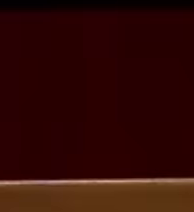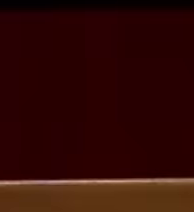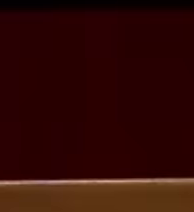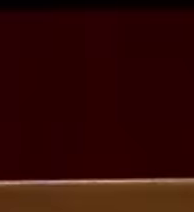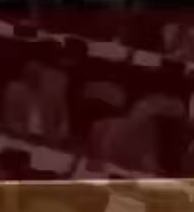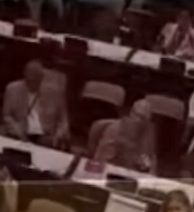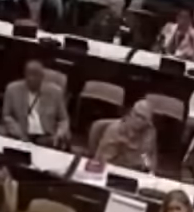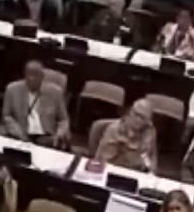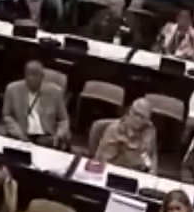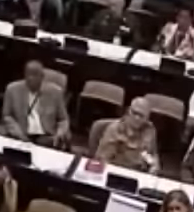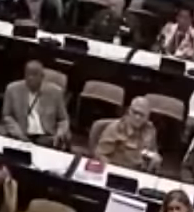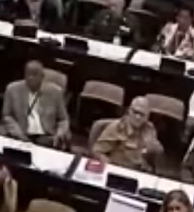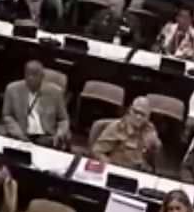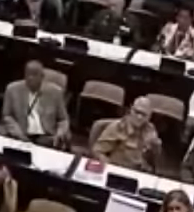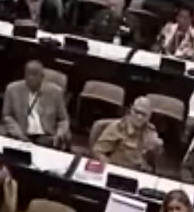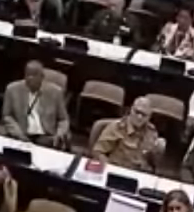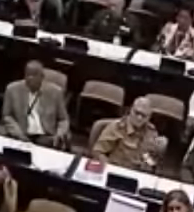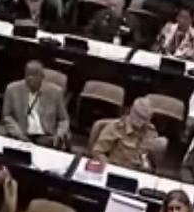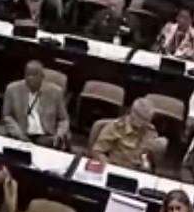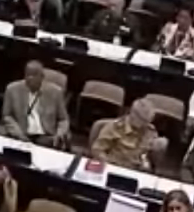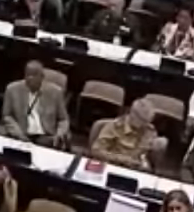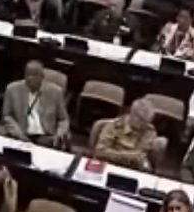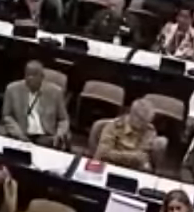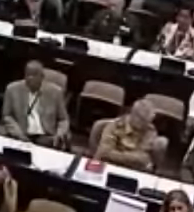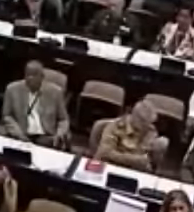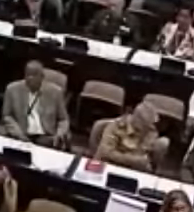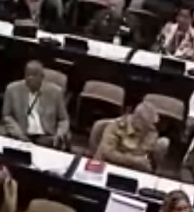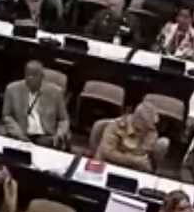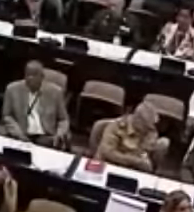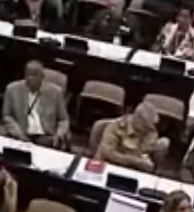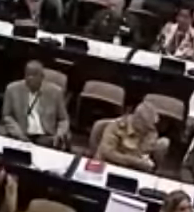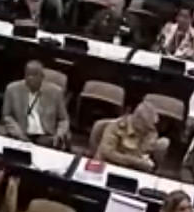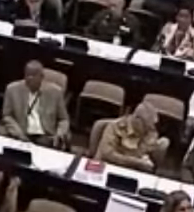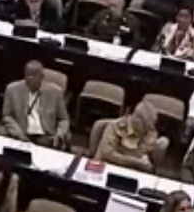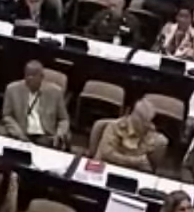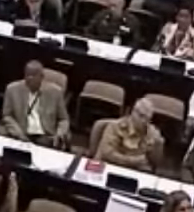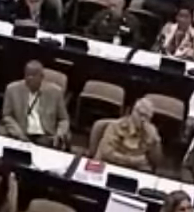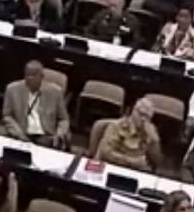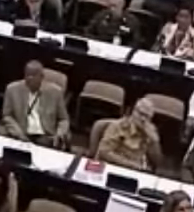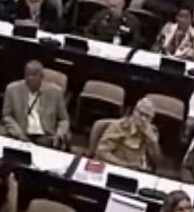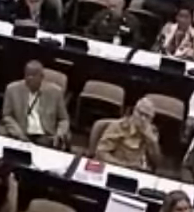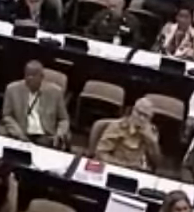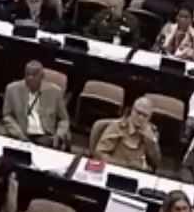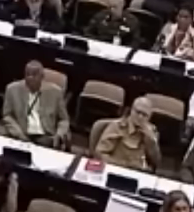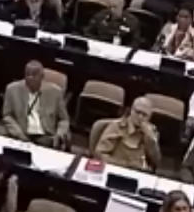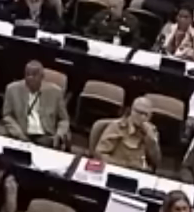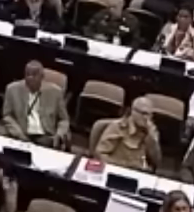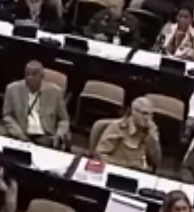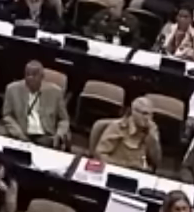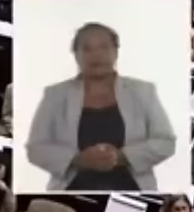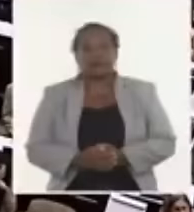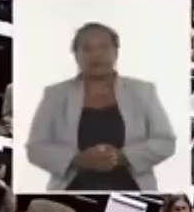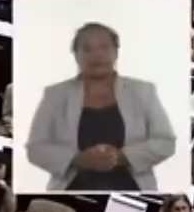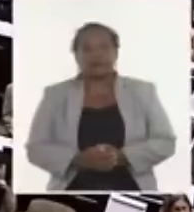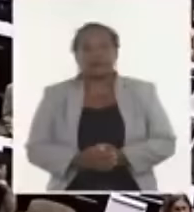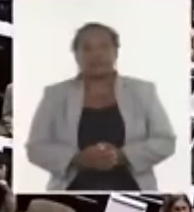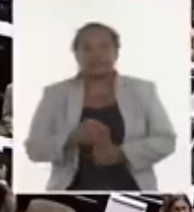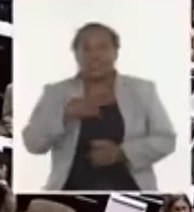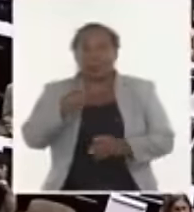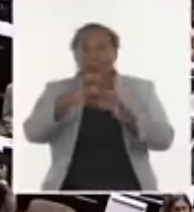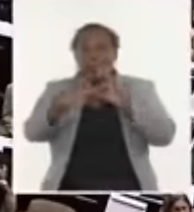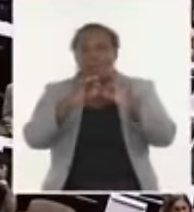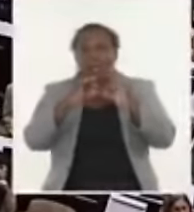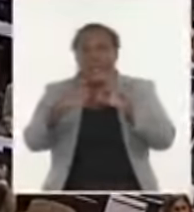menos certifique de dónde salió su dinero. Tenemos que protegernos. Y esa es una de las medidas también que se aprobó.